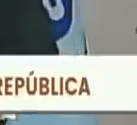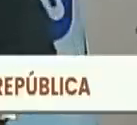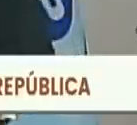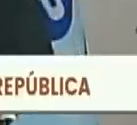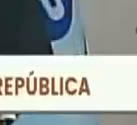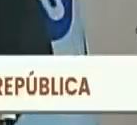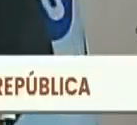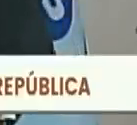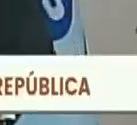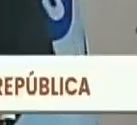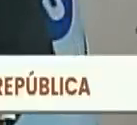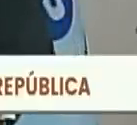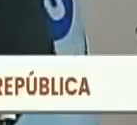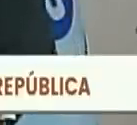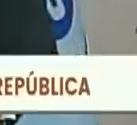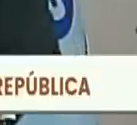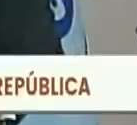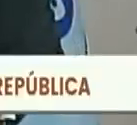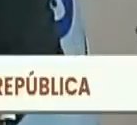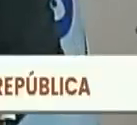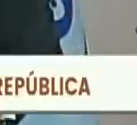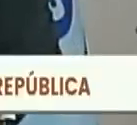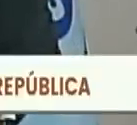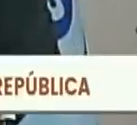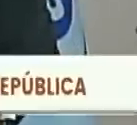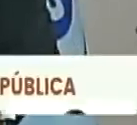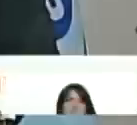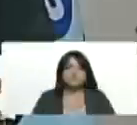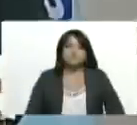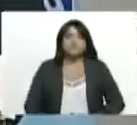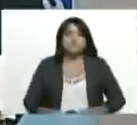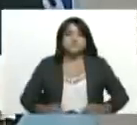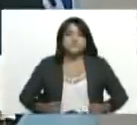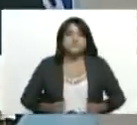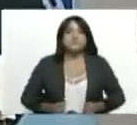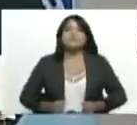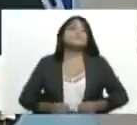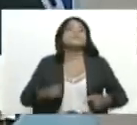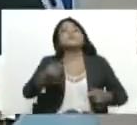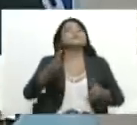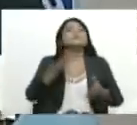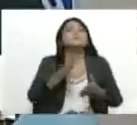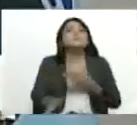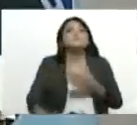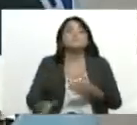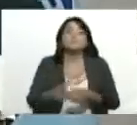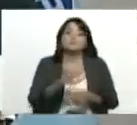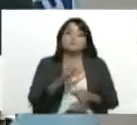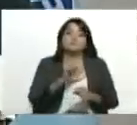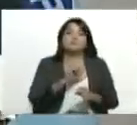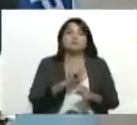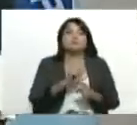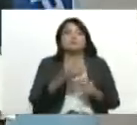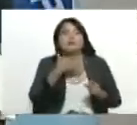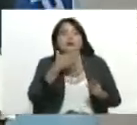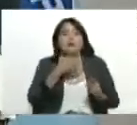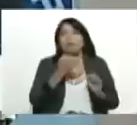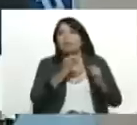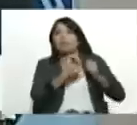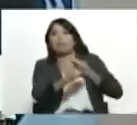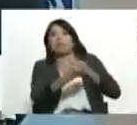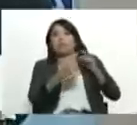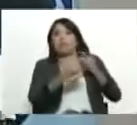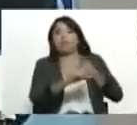petrolera qué revela esto bueno que aquí nadie le puede dar a la corrupción por ahí salieron algunos